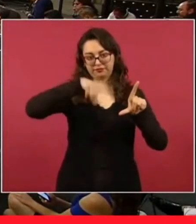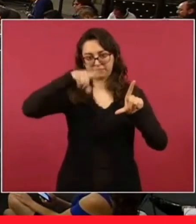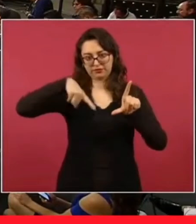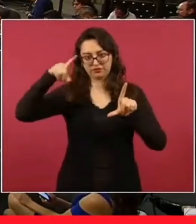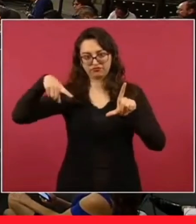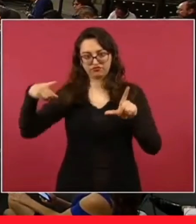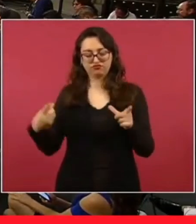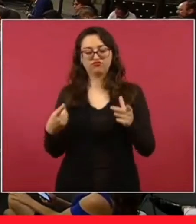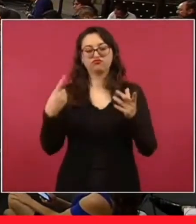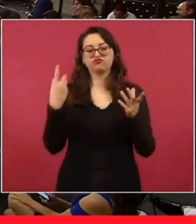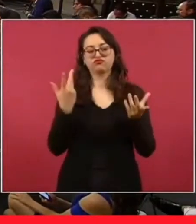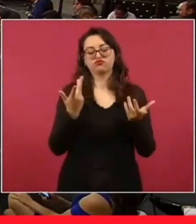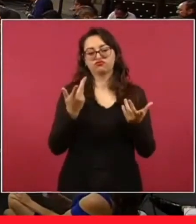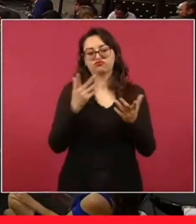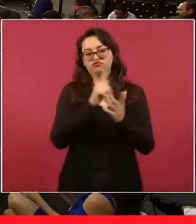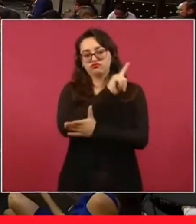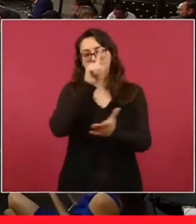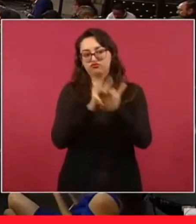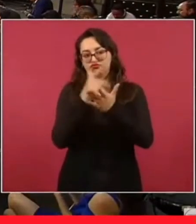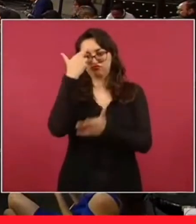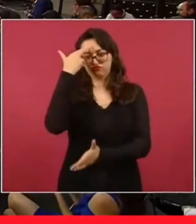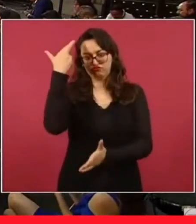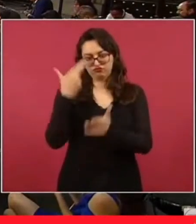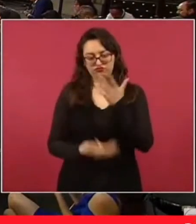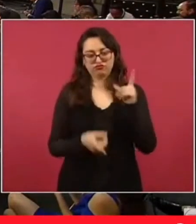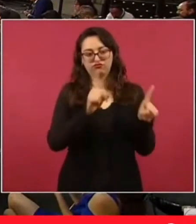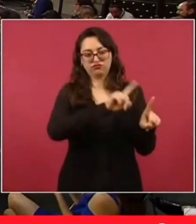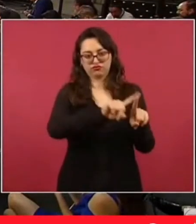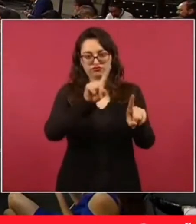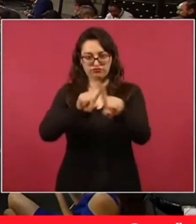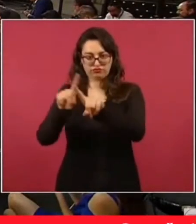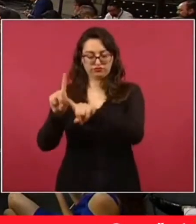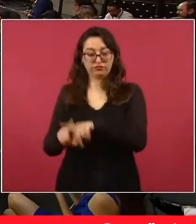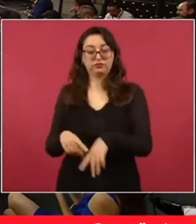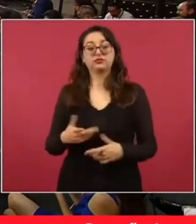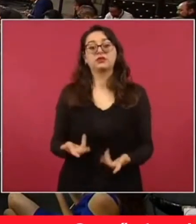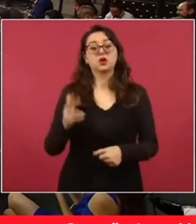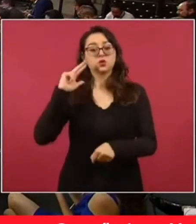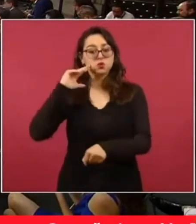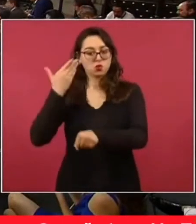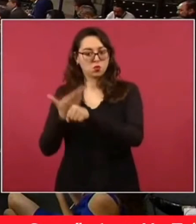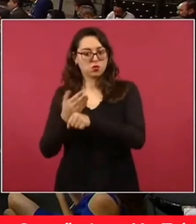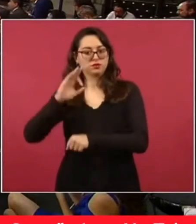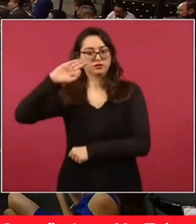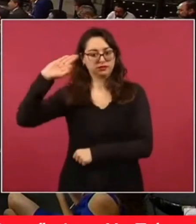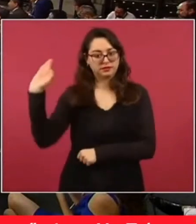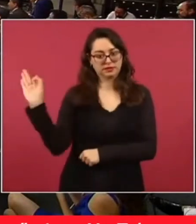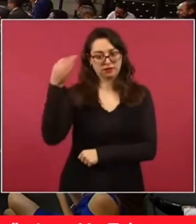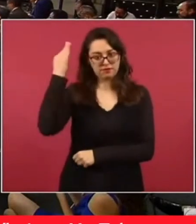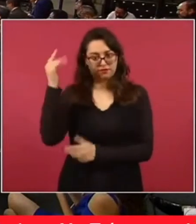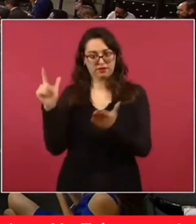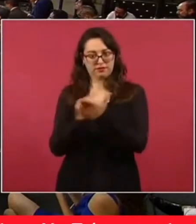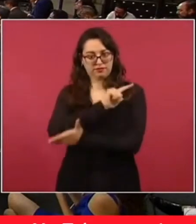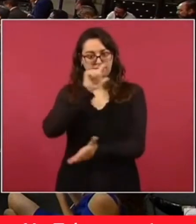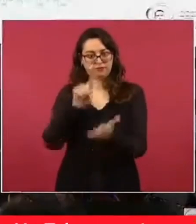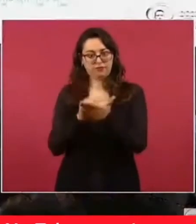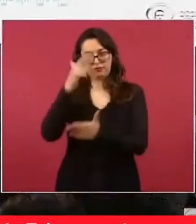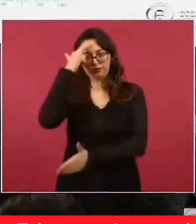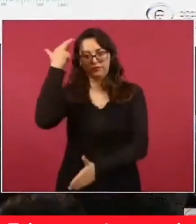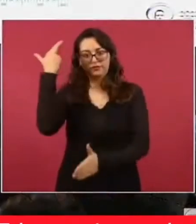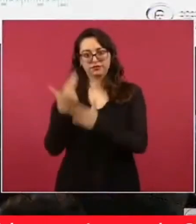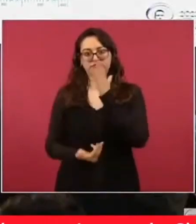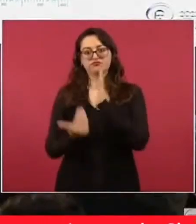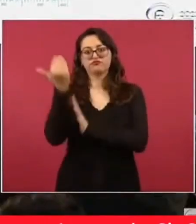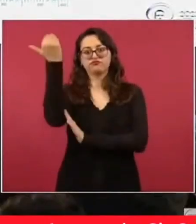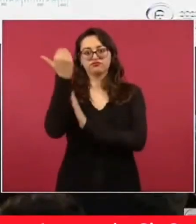tipos de delito adelante el delito del foro Federal Tuvo una reducción de veintidós punto cinco por ciento